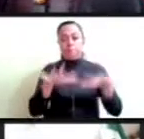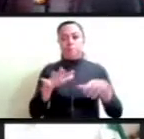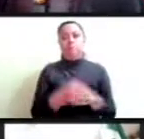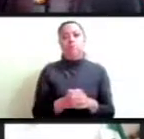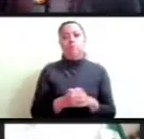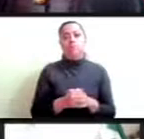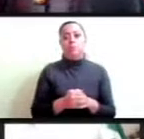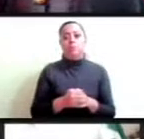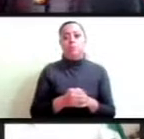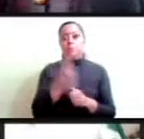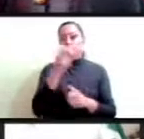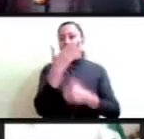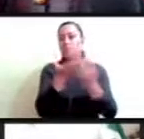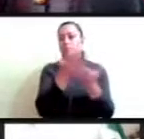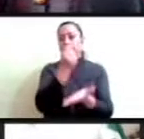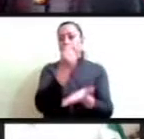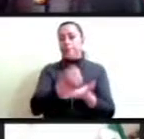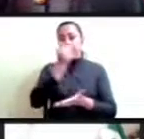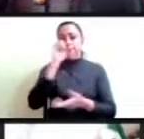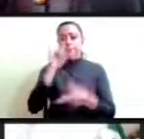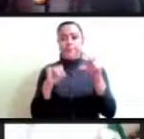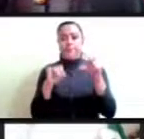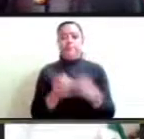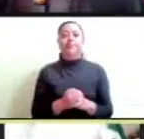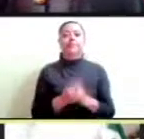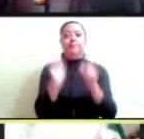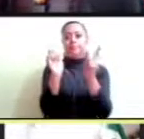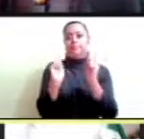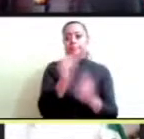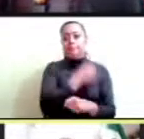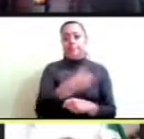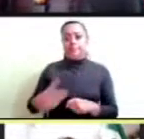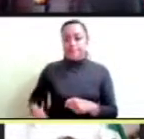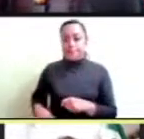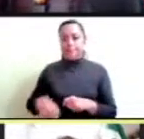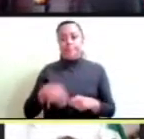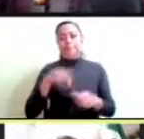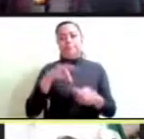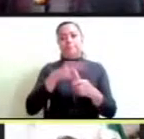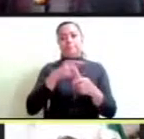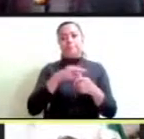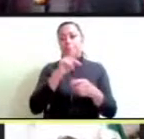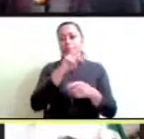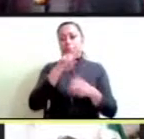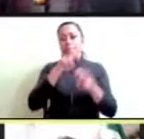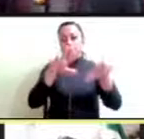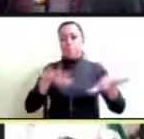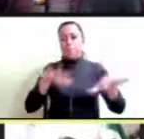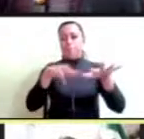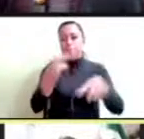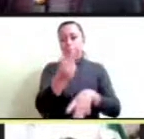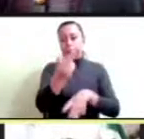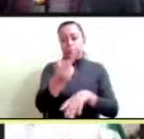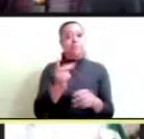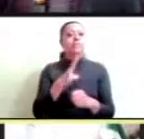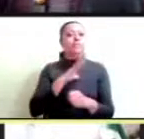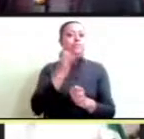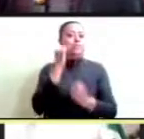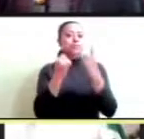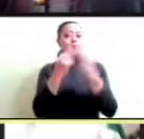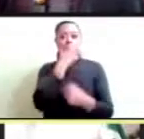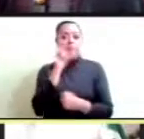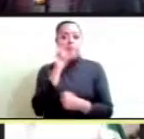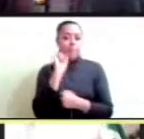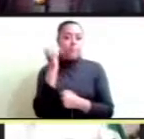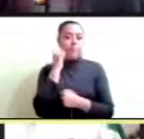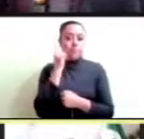la proposición a discusión? Por instrucciones de la presidencia se consulta al pleno si existe alguna diputada o diputado en contra de aprobar la proposición de